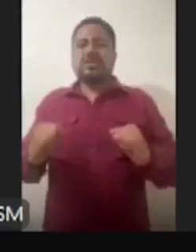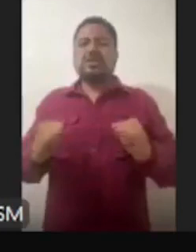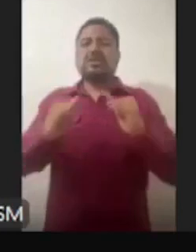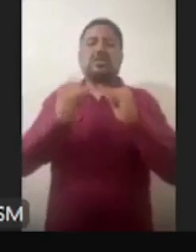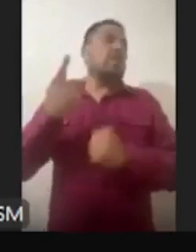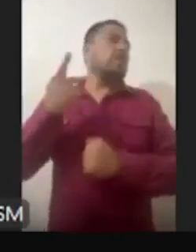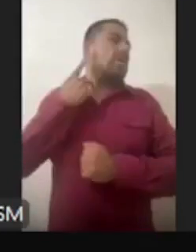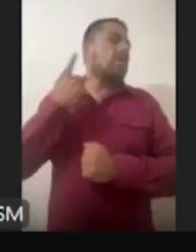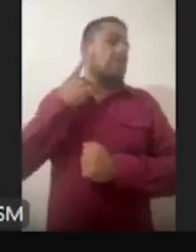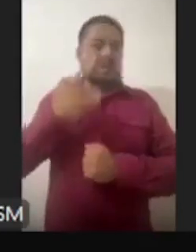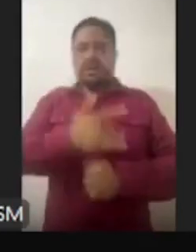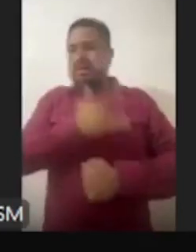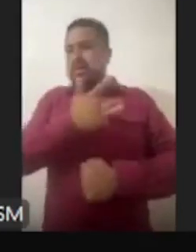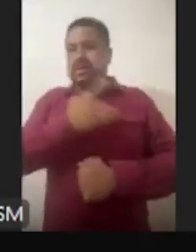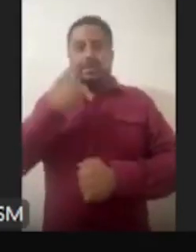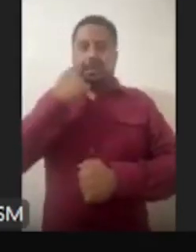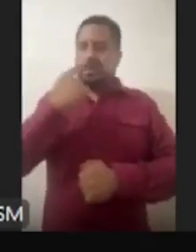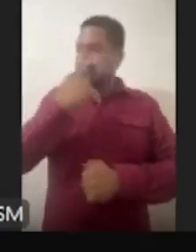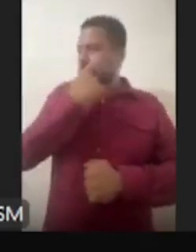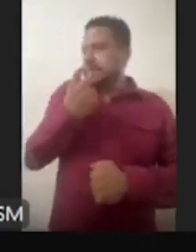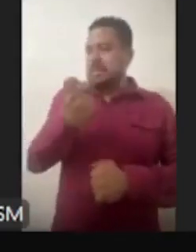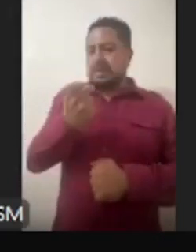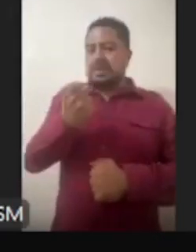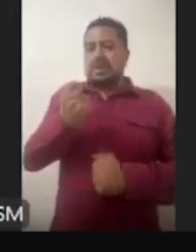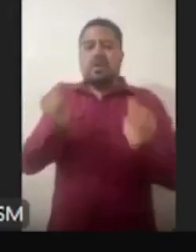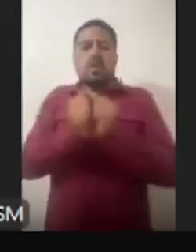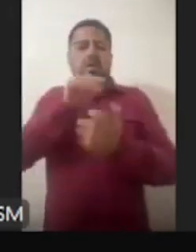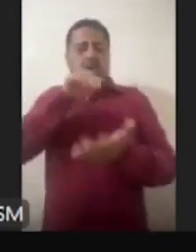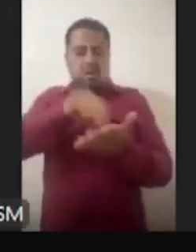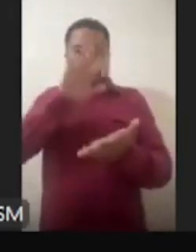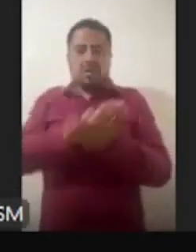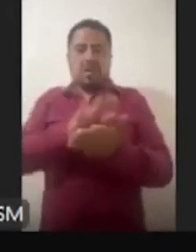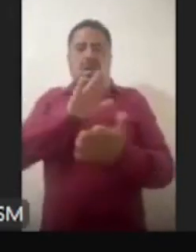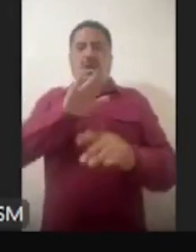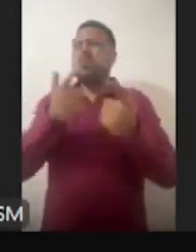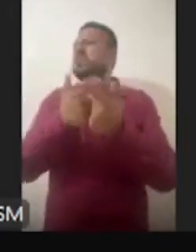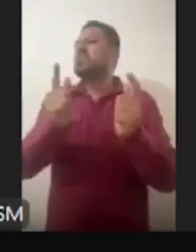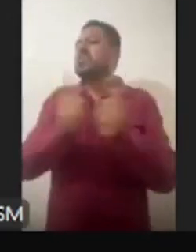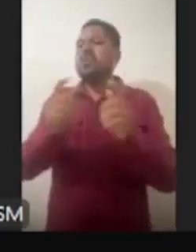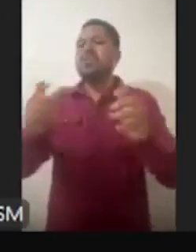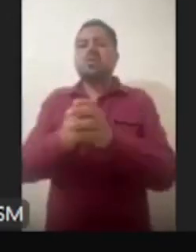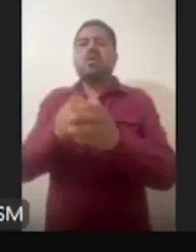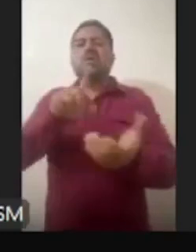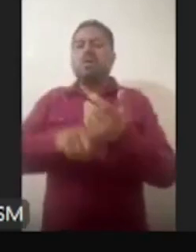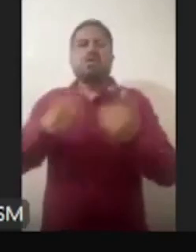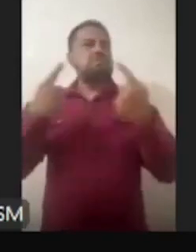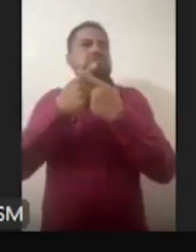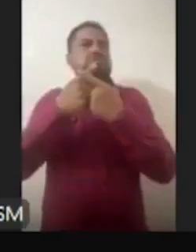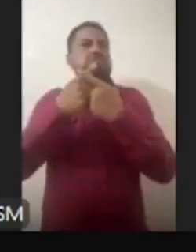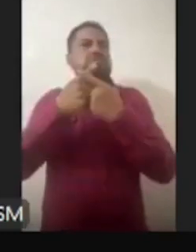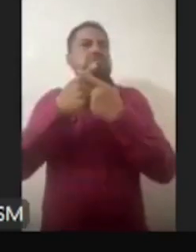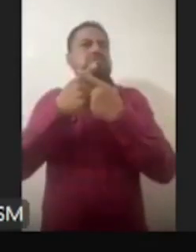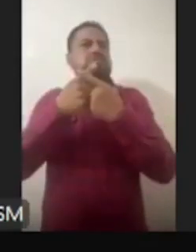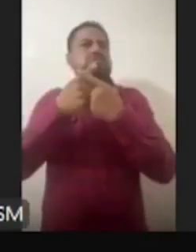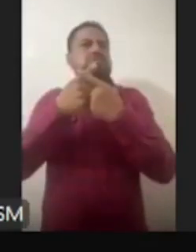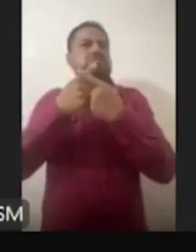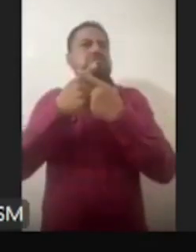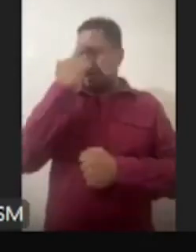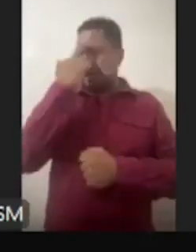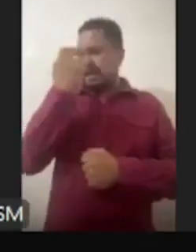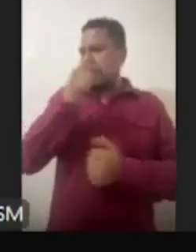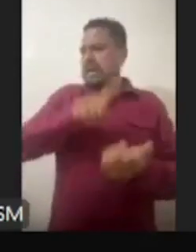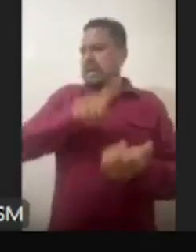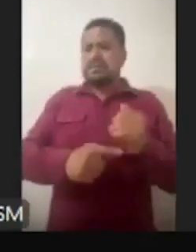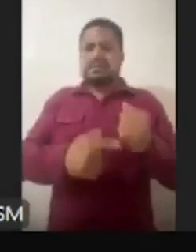se considera que con esos argumentos el partido disconforme no controvierte en específico razón o consideración alguna expuesta por la